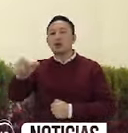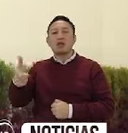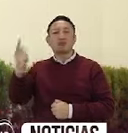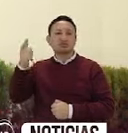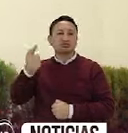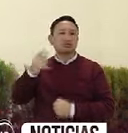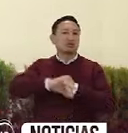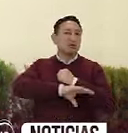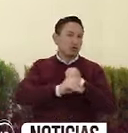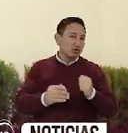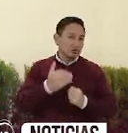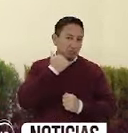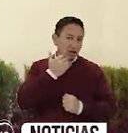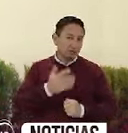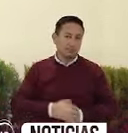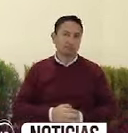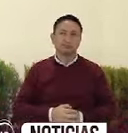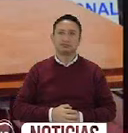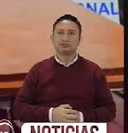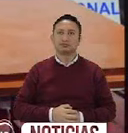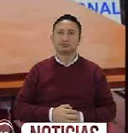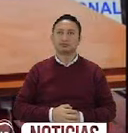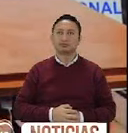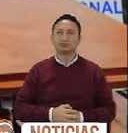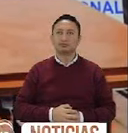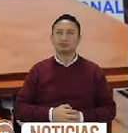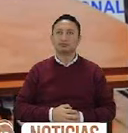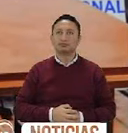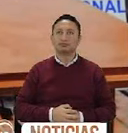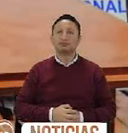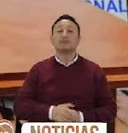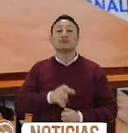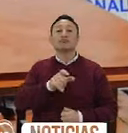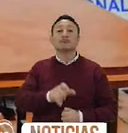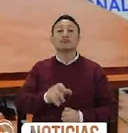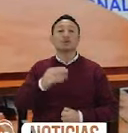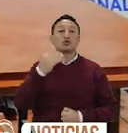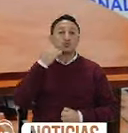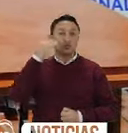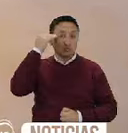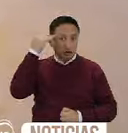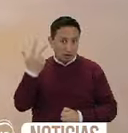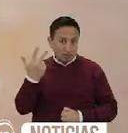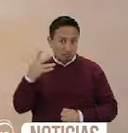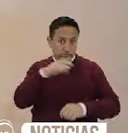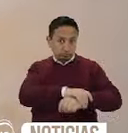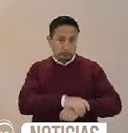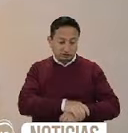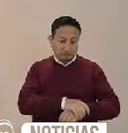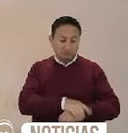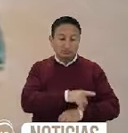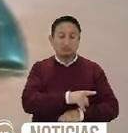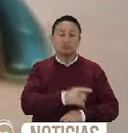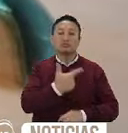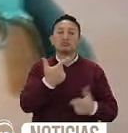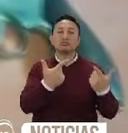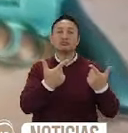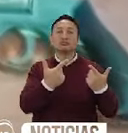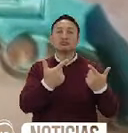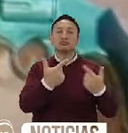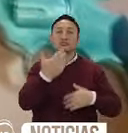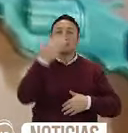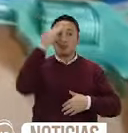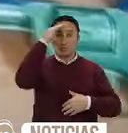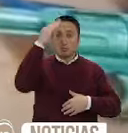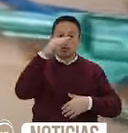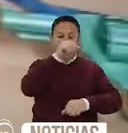hecho delictivo o alguna muerte violenta. Un hombre de la tercera edad fue detenido para investigaciones, mientras que las armas fueron llevadas a las